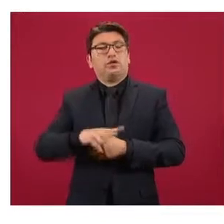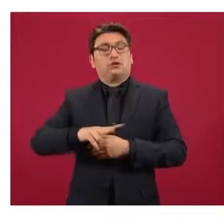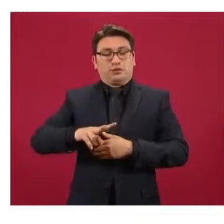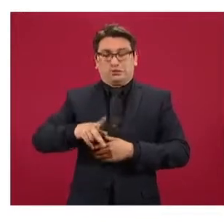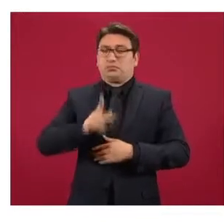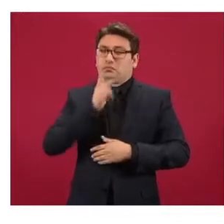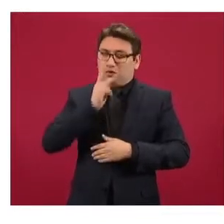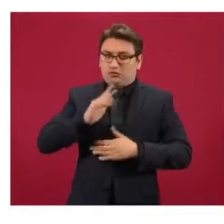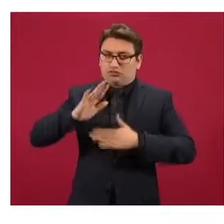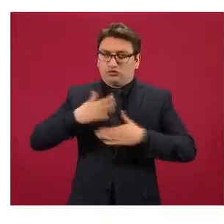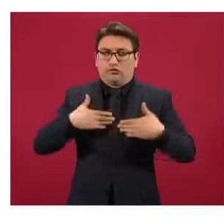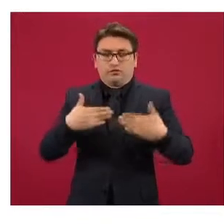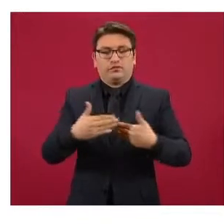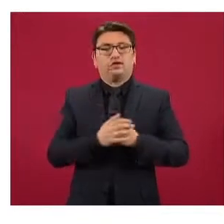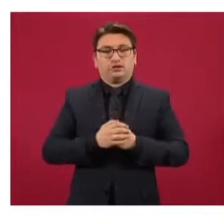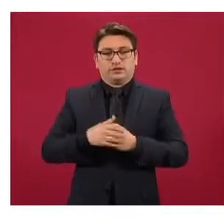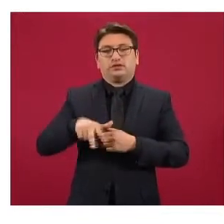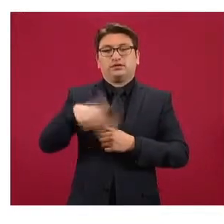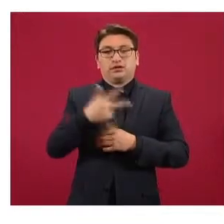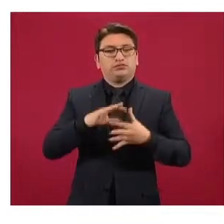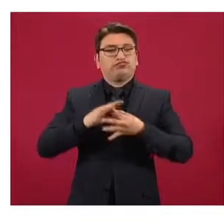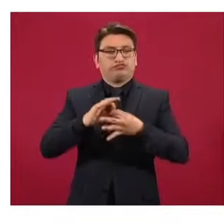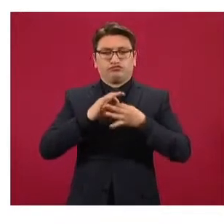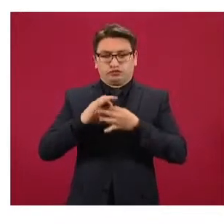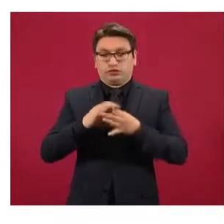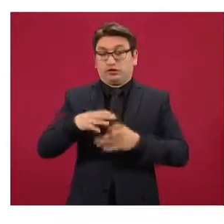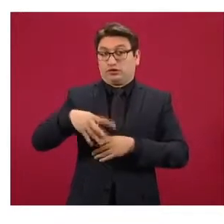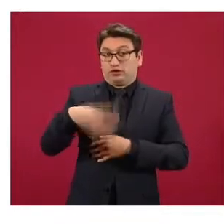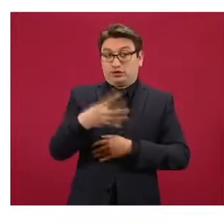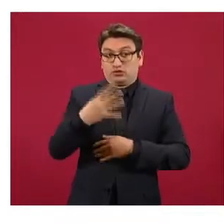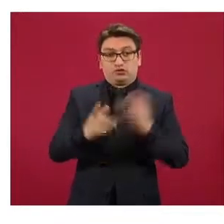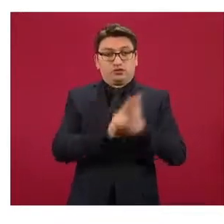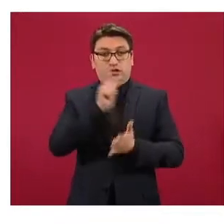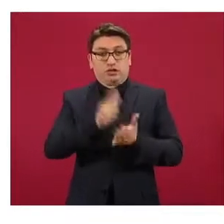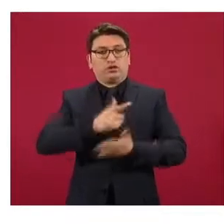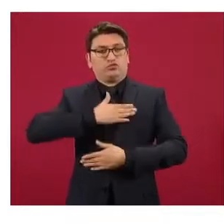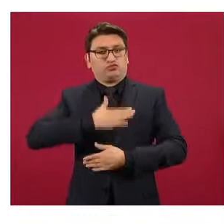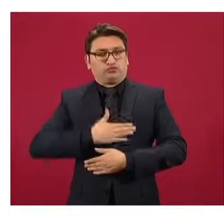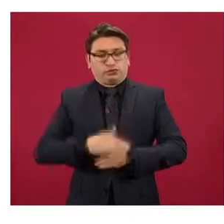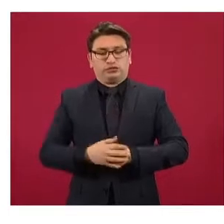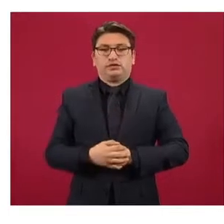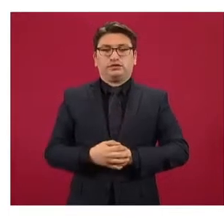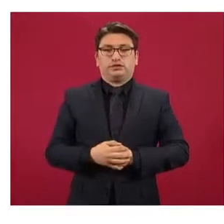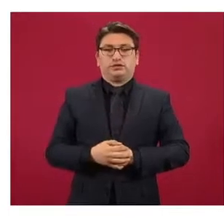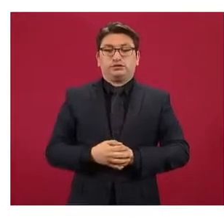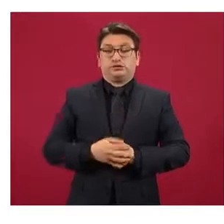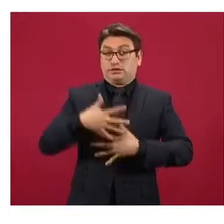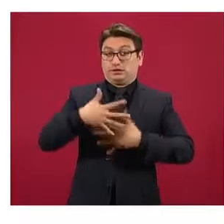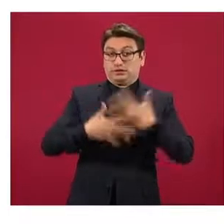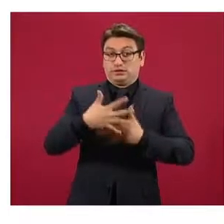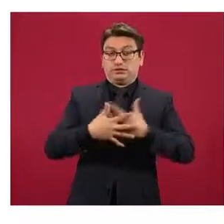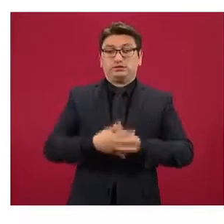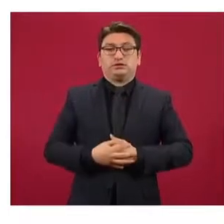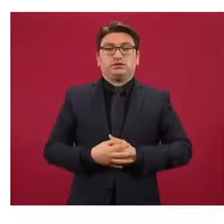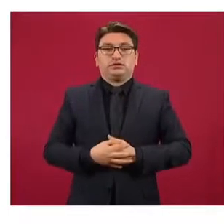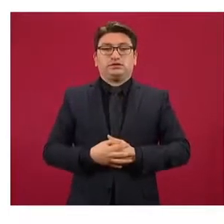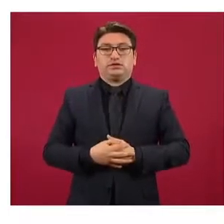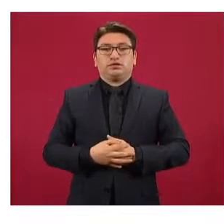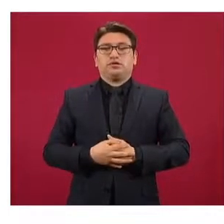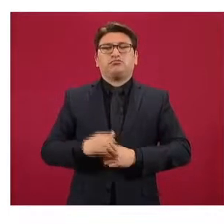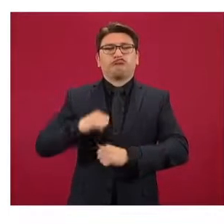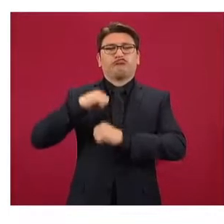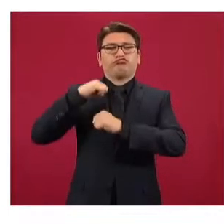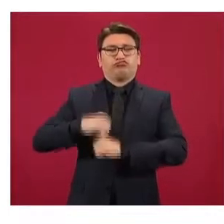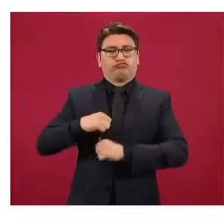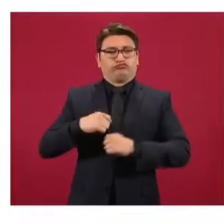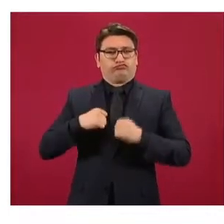confianza, el 13 de la fraternidad, el 14 de las leyes y la justicia, el 15 de la autoridad